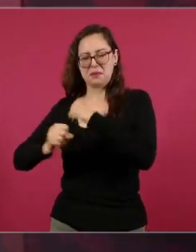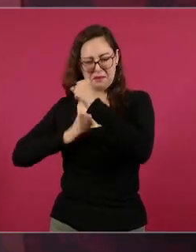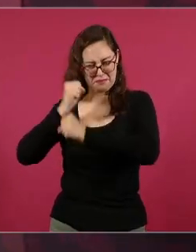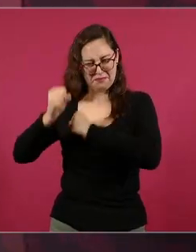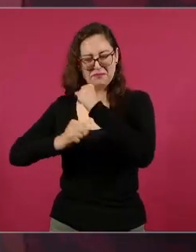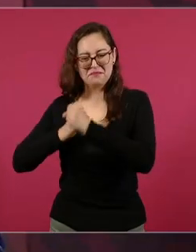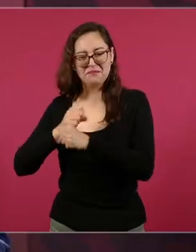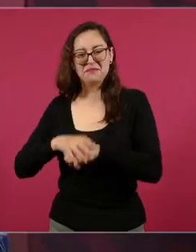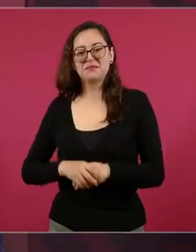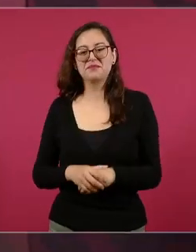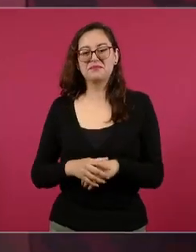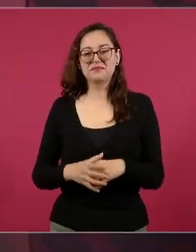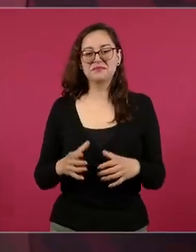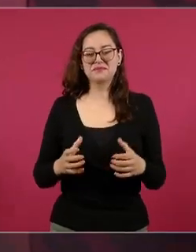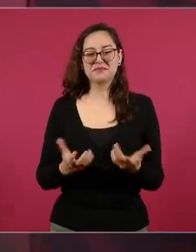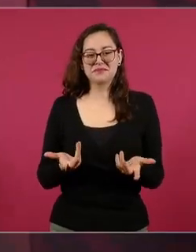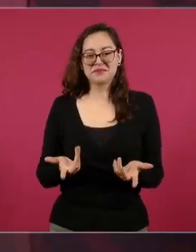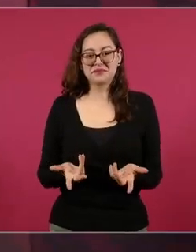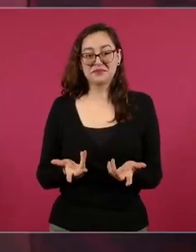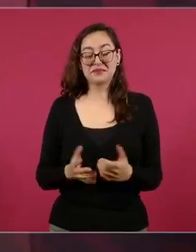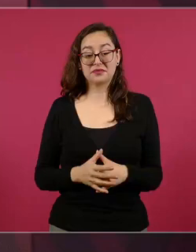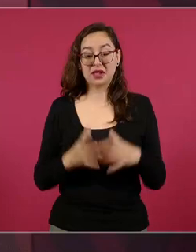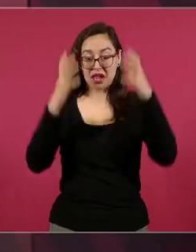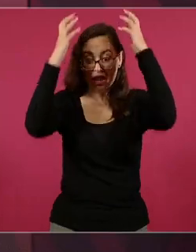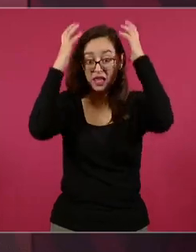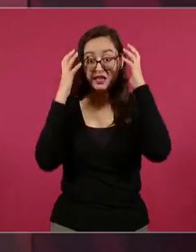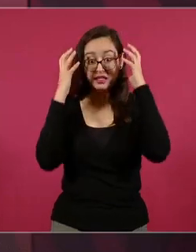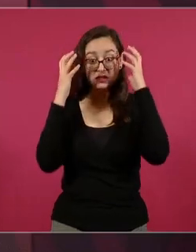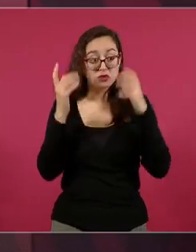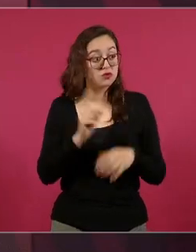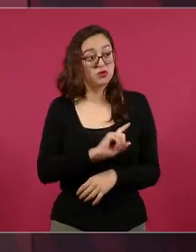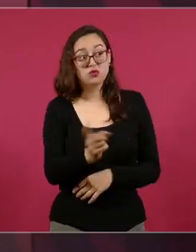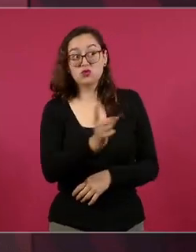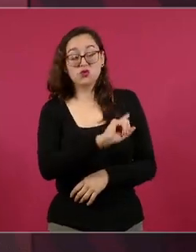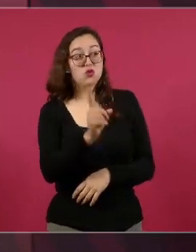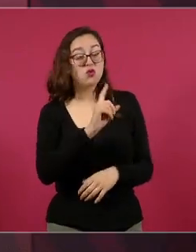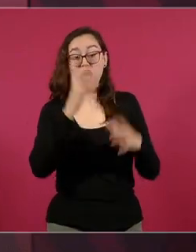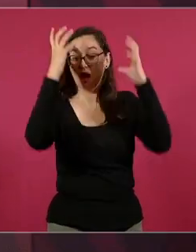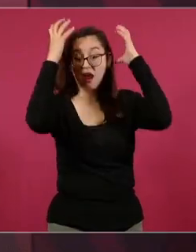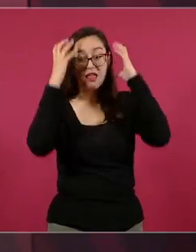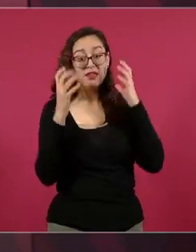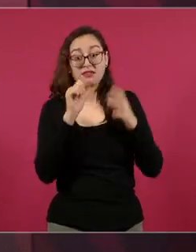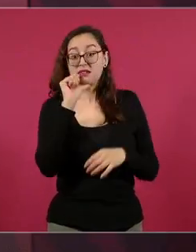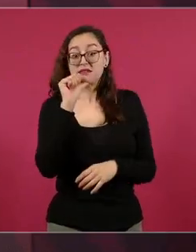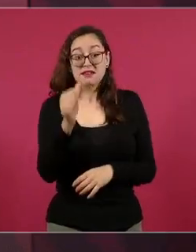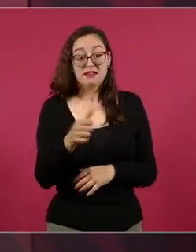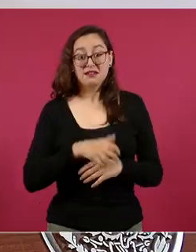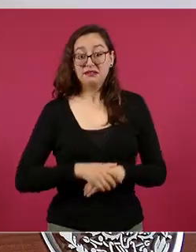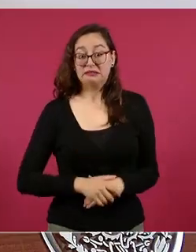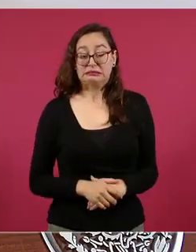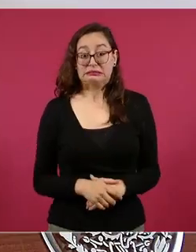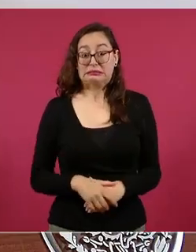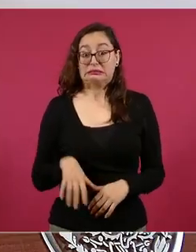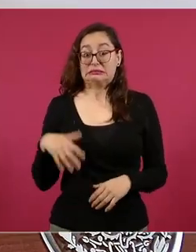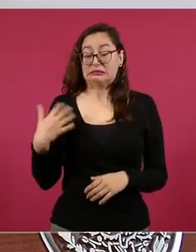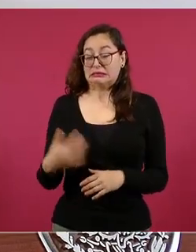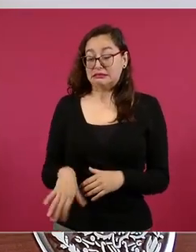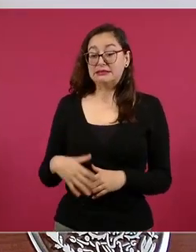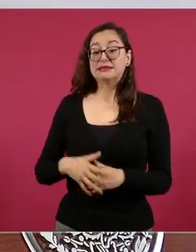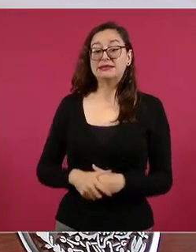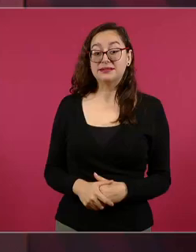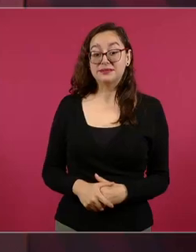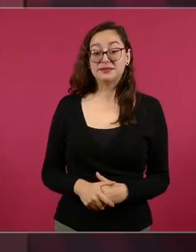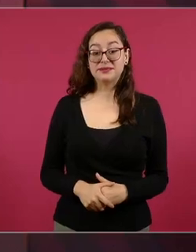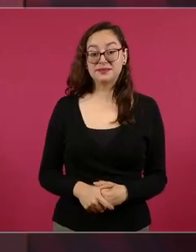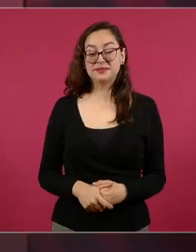Porque traen careta, es olímpico. No, ya no, ya no. ¿Ya no? Ya no. Es limpio. Ah.